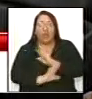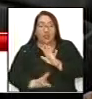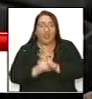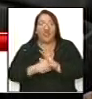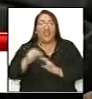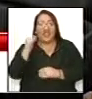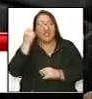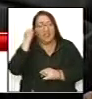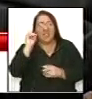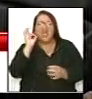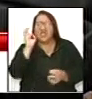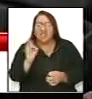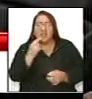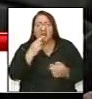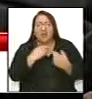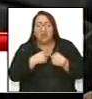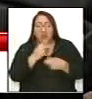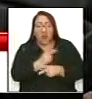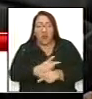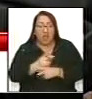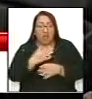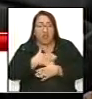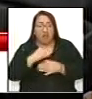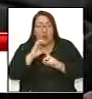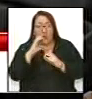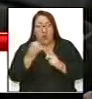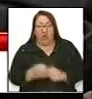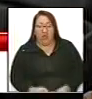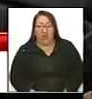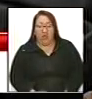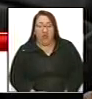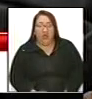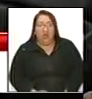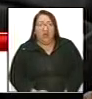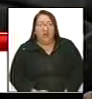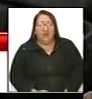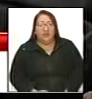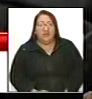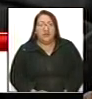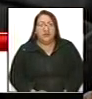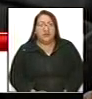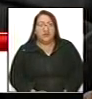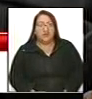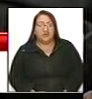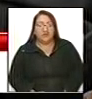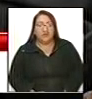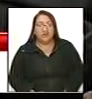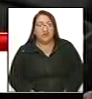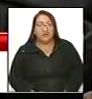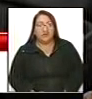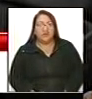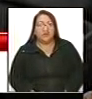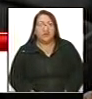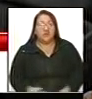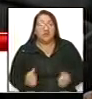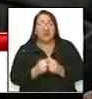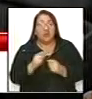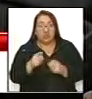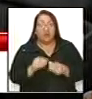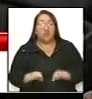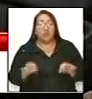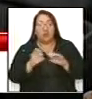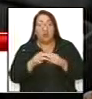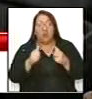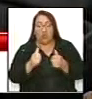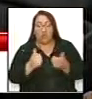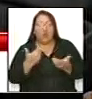de autor y conexos y se salvaguarda el patrimonio cultural. Teniendo en cuenta eso, hubiera sido deseable, por ejemplo, una